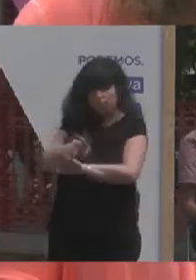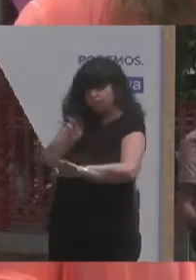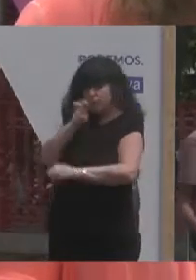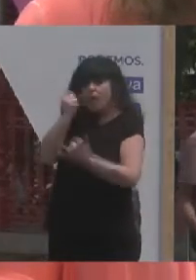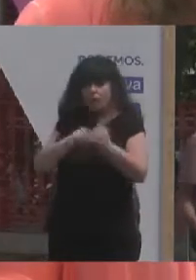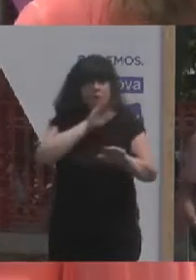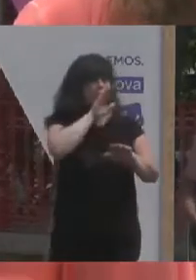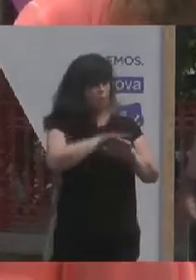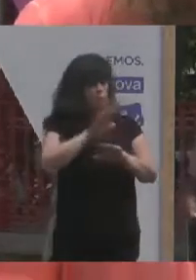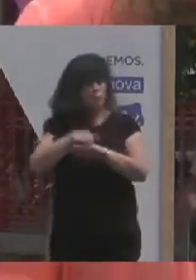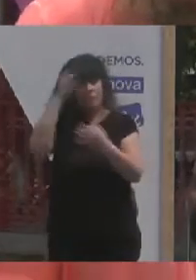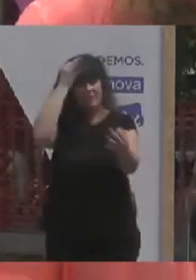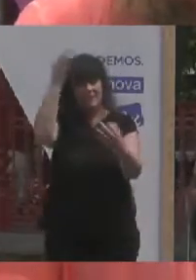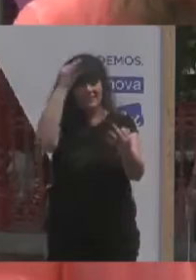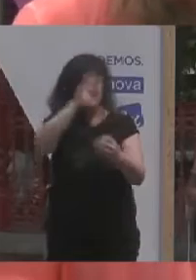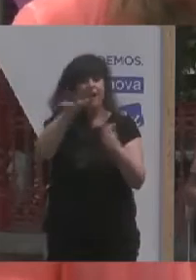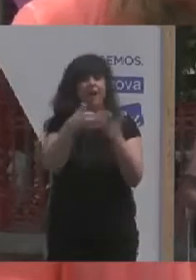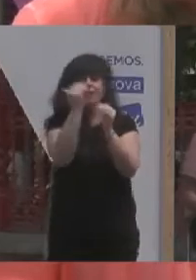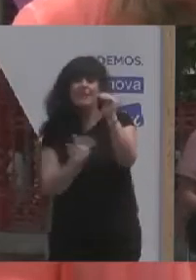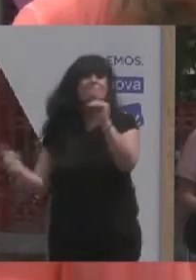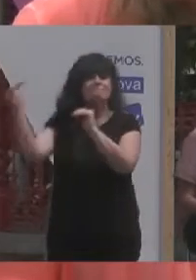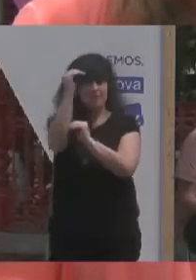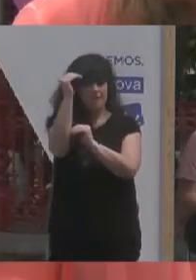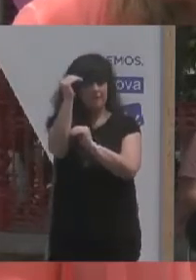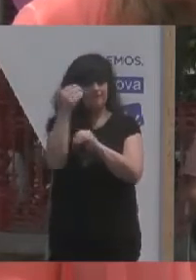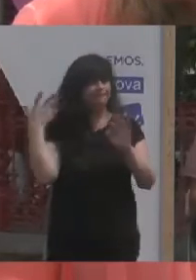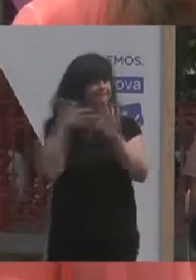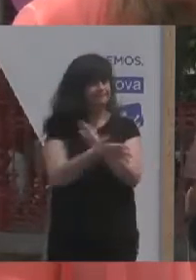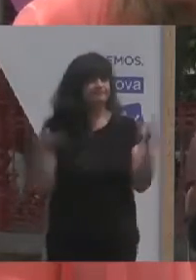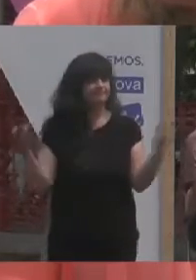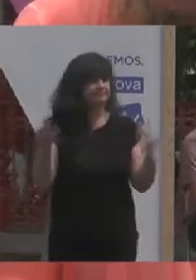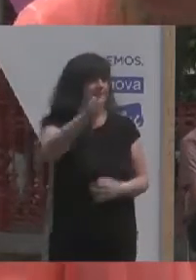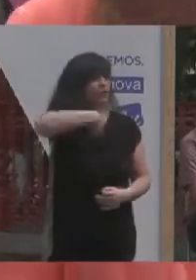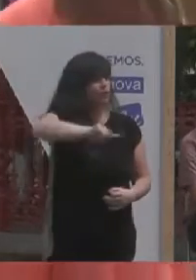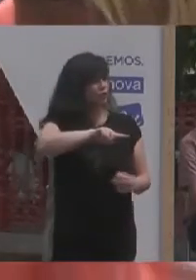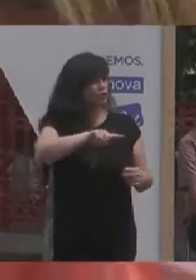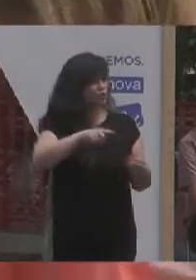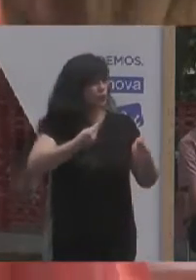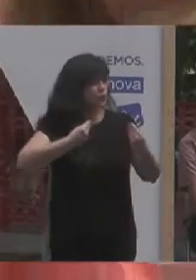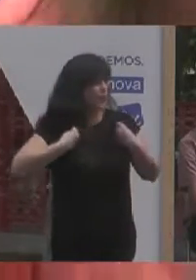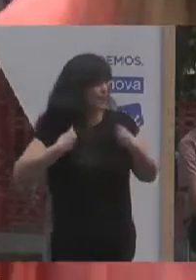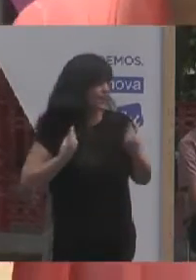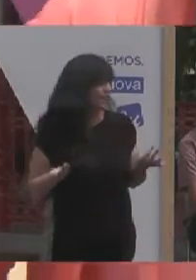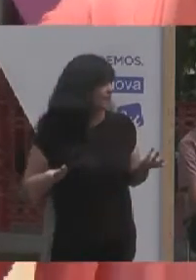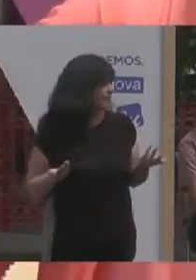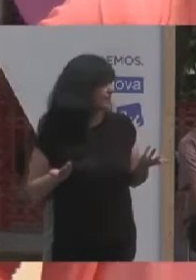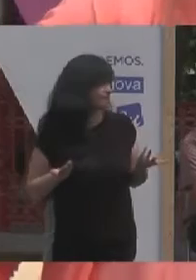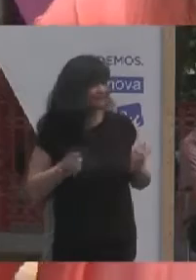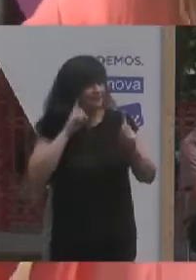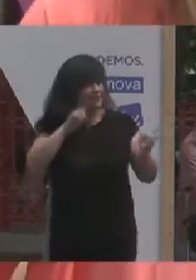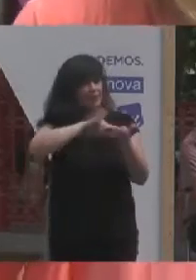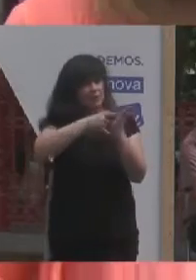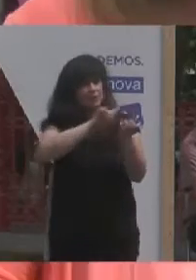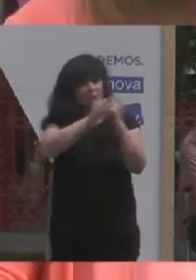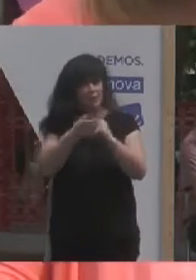rigor, incluso por encima. Por lo tanto, estamos con unas expectativas de vida, se non se cambiou o sistema, de moi